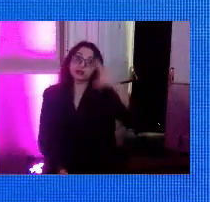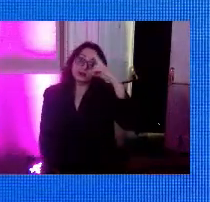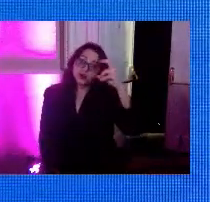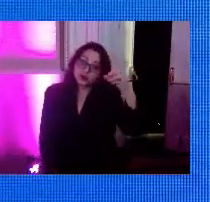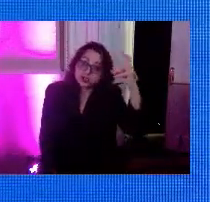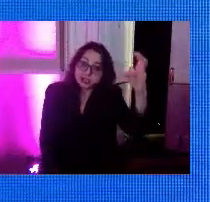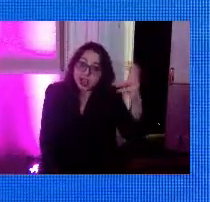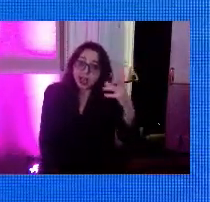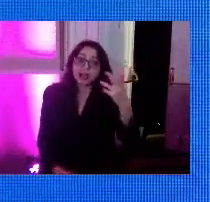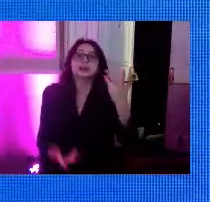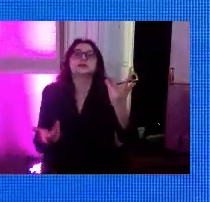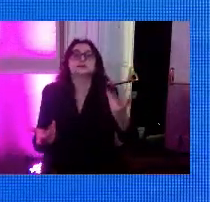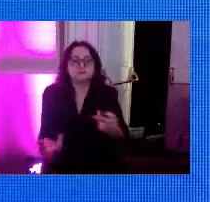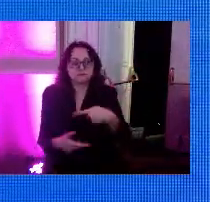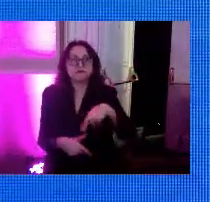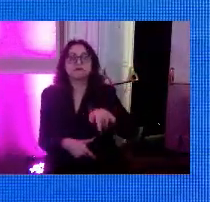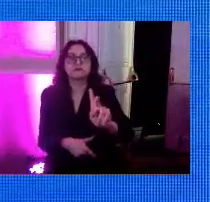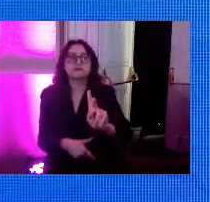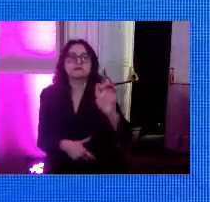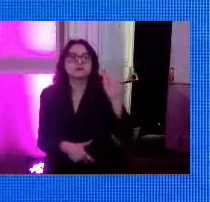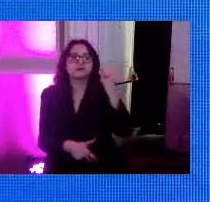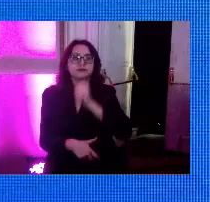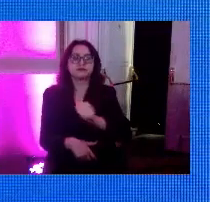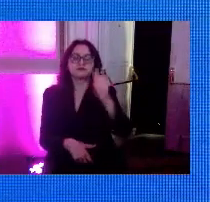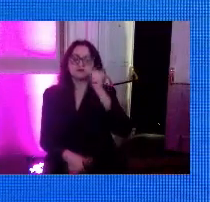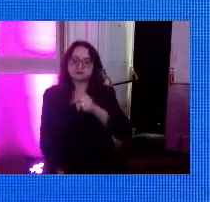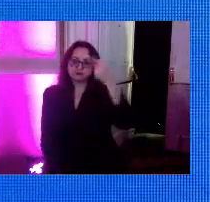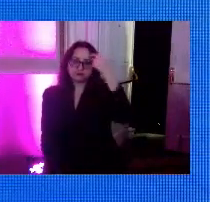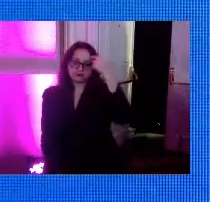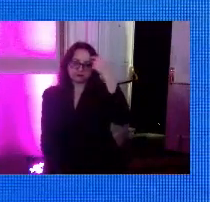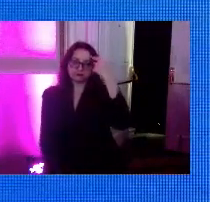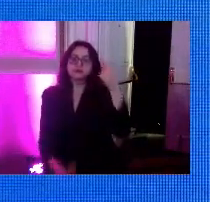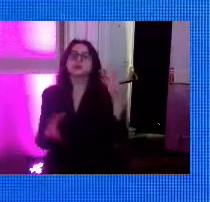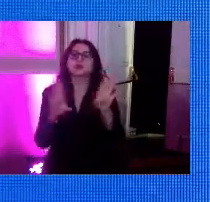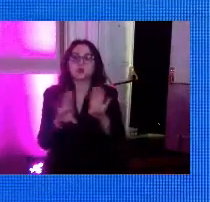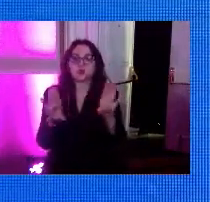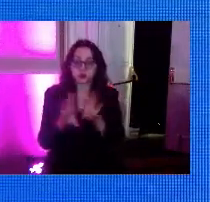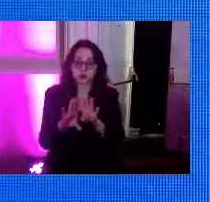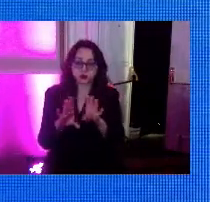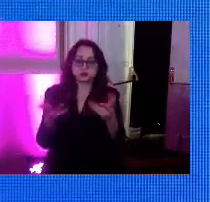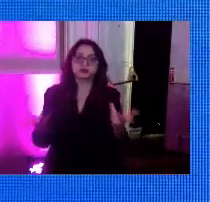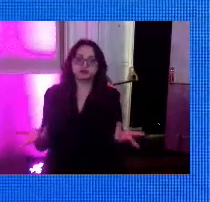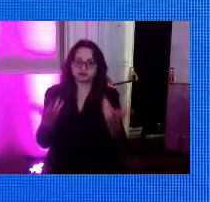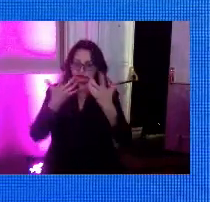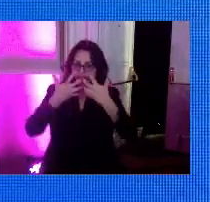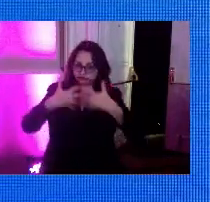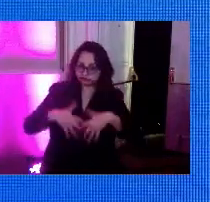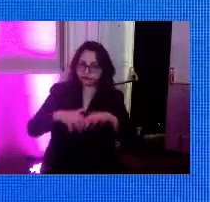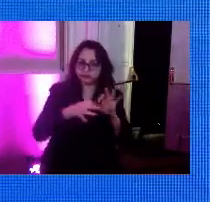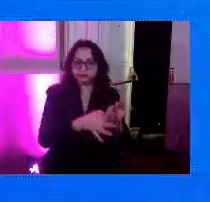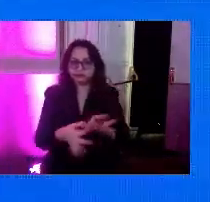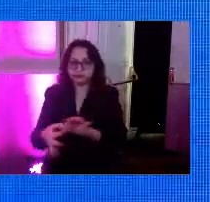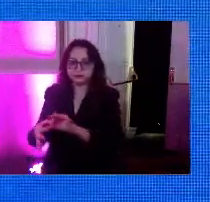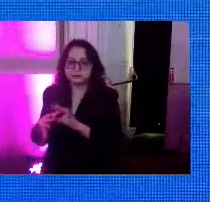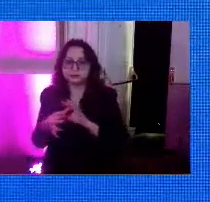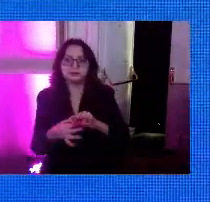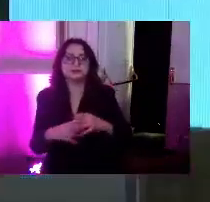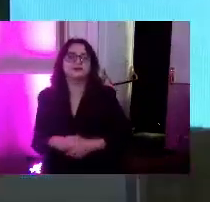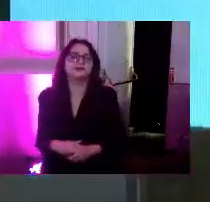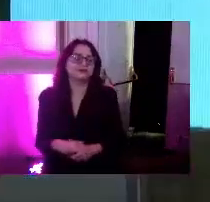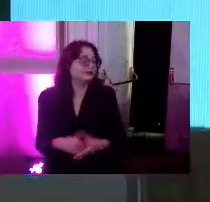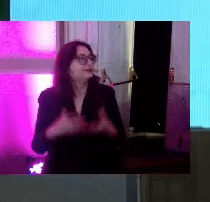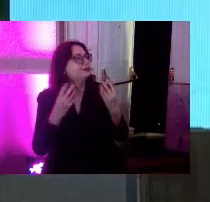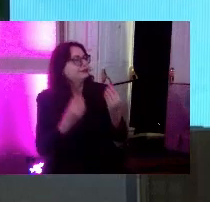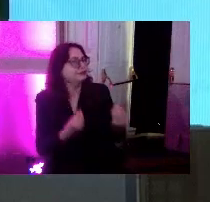lo hacemos siempre como lo venimos trabajando, que es de esta forma en articulación. Se nos acabó el tiempo, Mercedes.